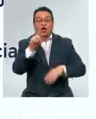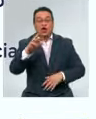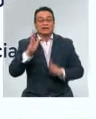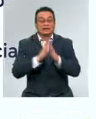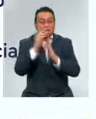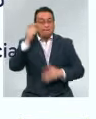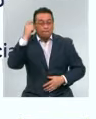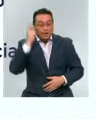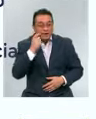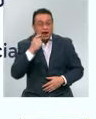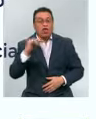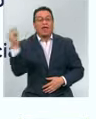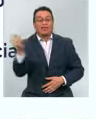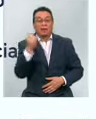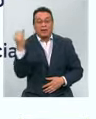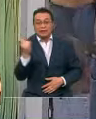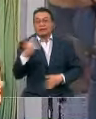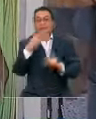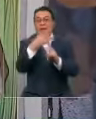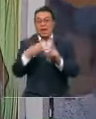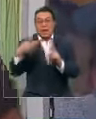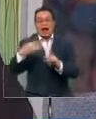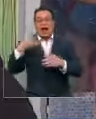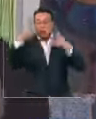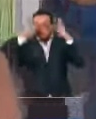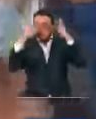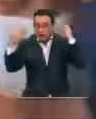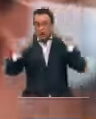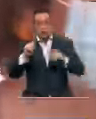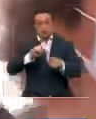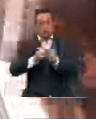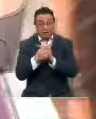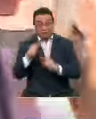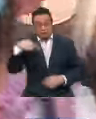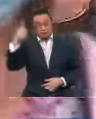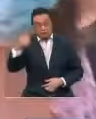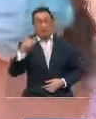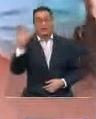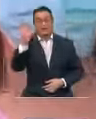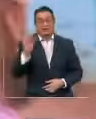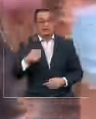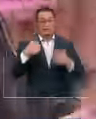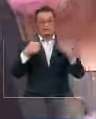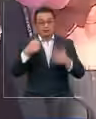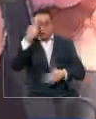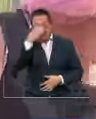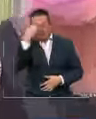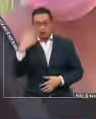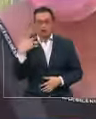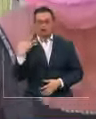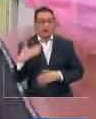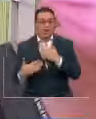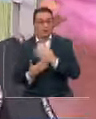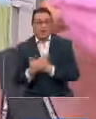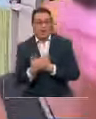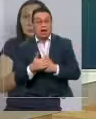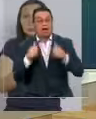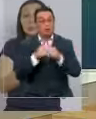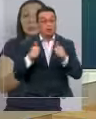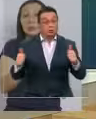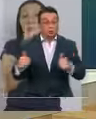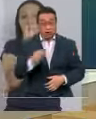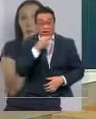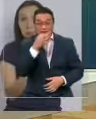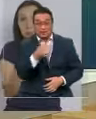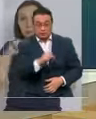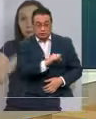La Pintana, Independencia y Macul. El cambio se concretará el próximo sábado 6 de marzo a las 5 a.m. Según la autoridad, la